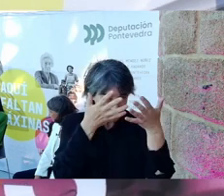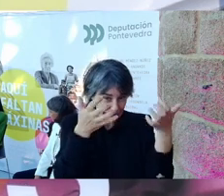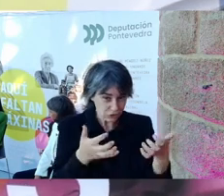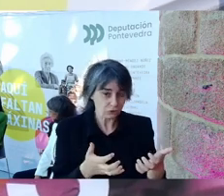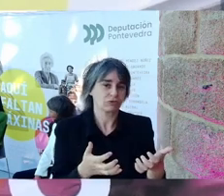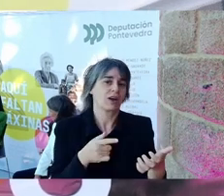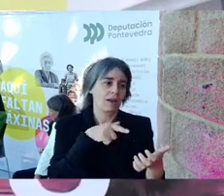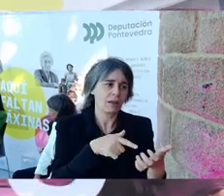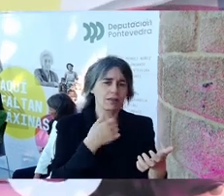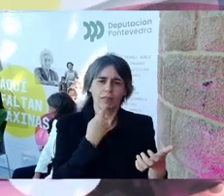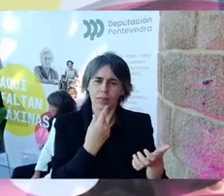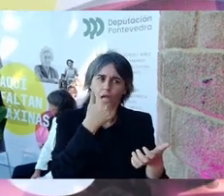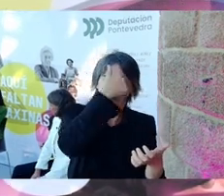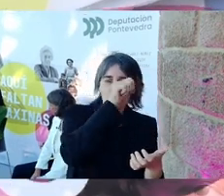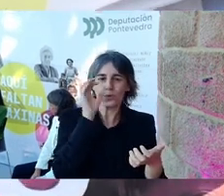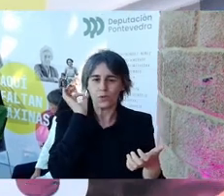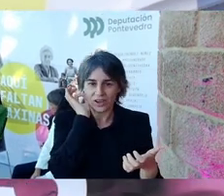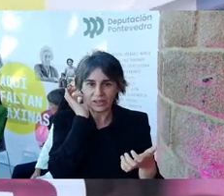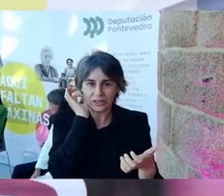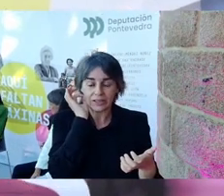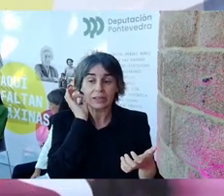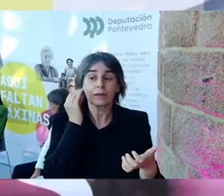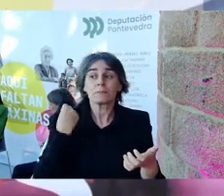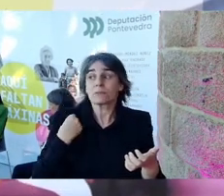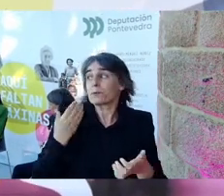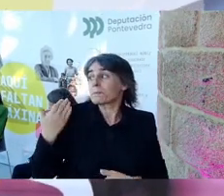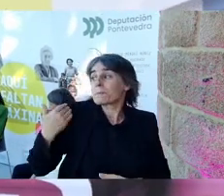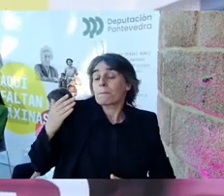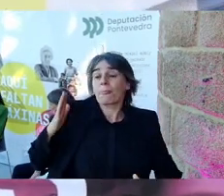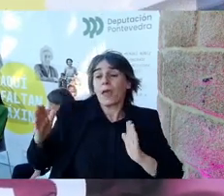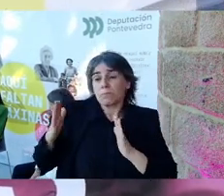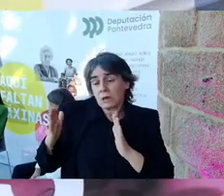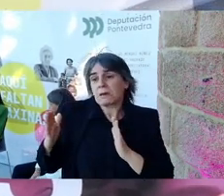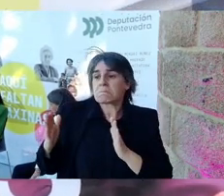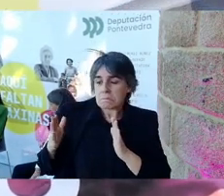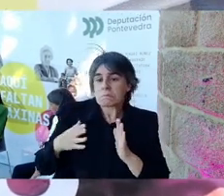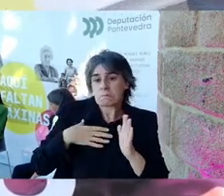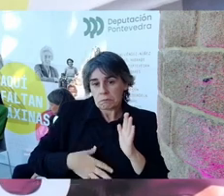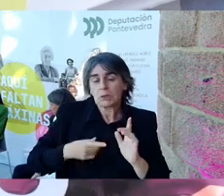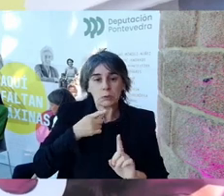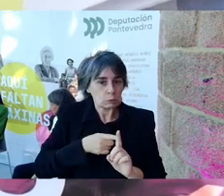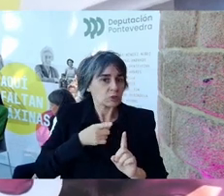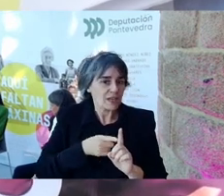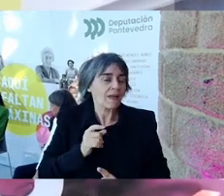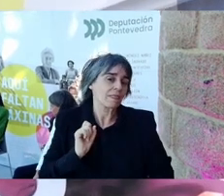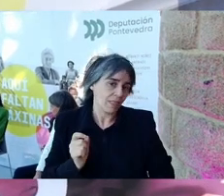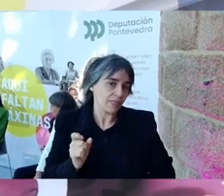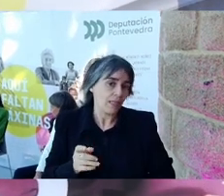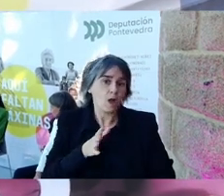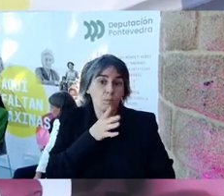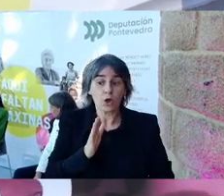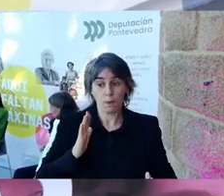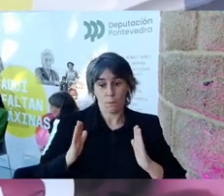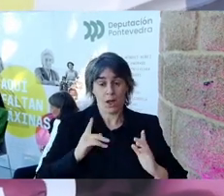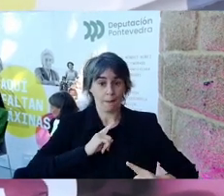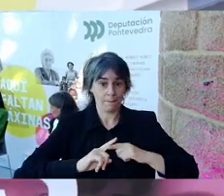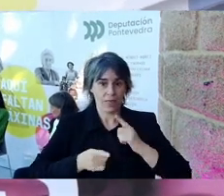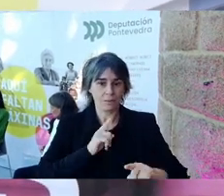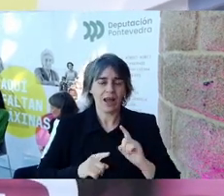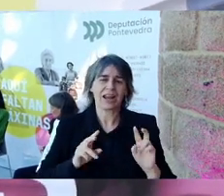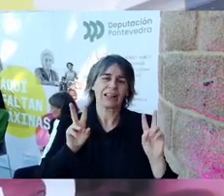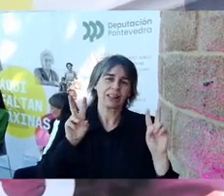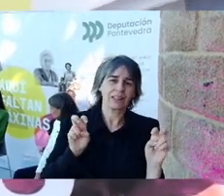género. ¿Es común en la época? Pues es más común de lo que podría parecer, porque los medievales no eran